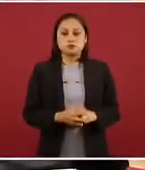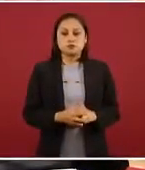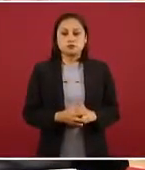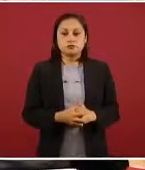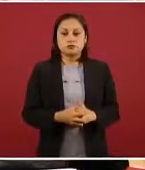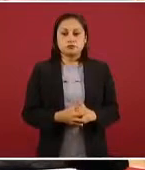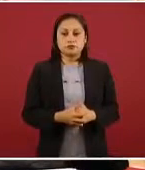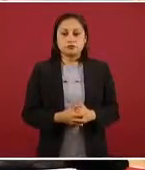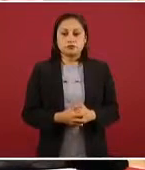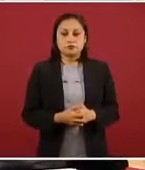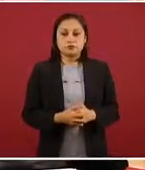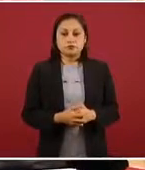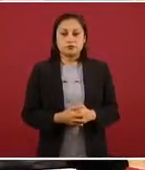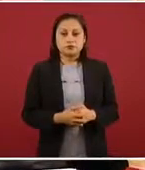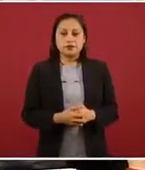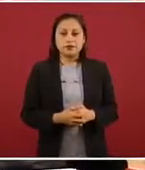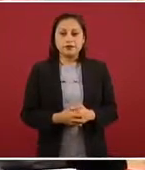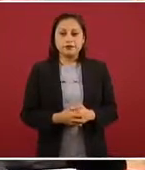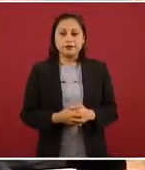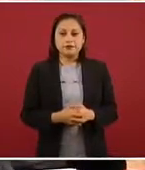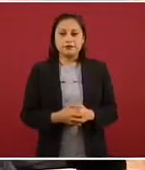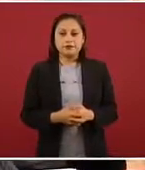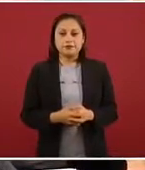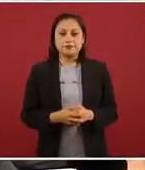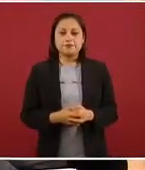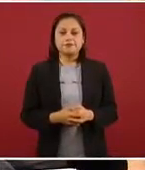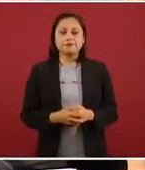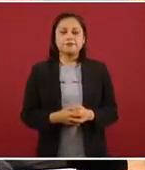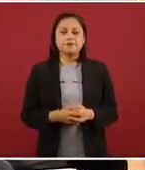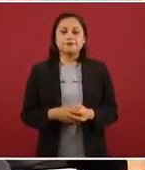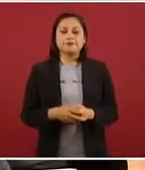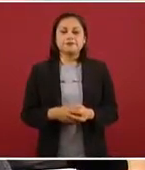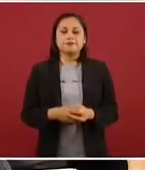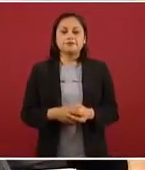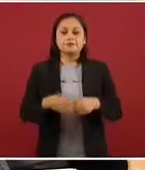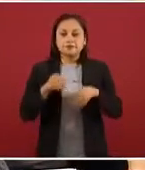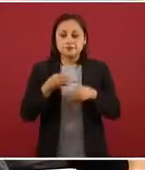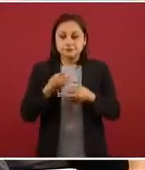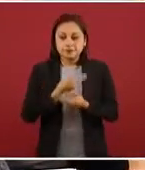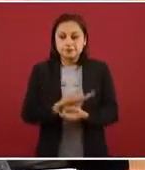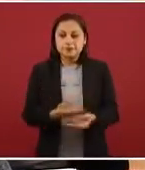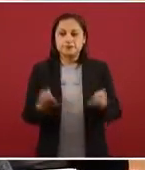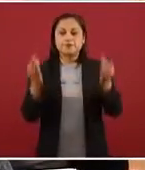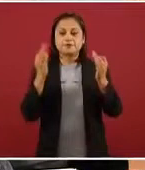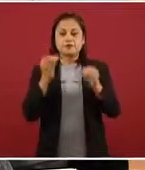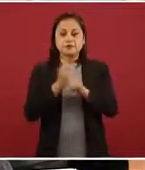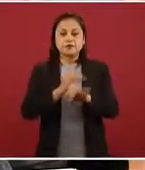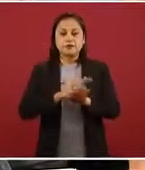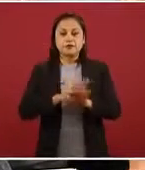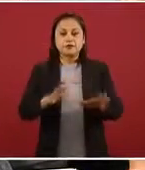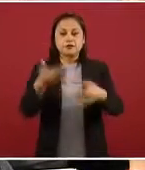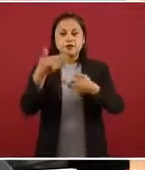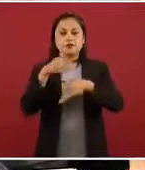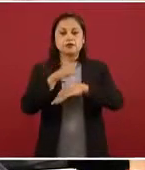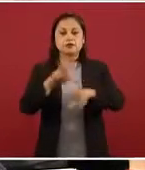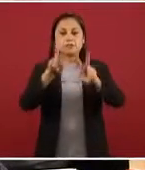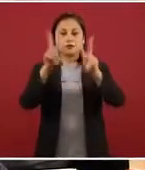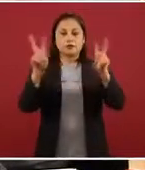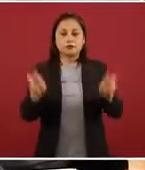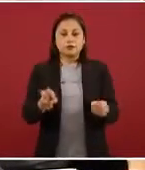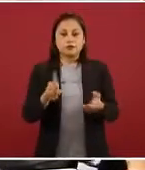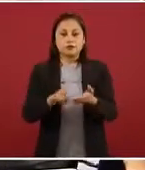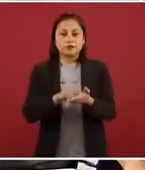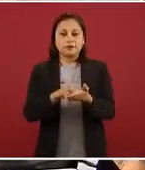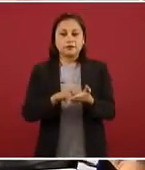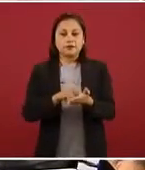No. ¿Ustedes creen? Una campaña informativa nacional sobre las adicciones,